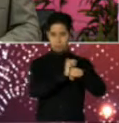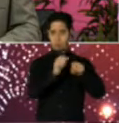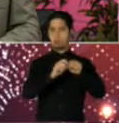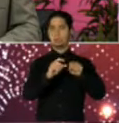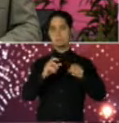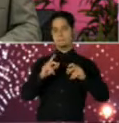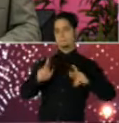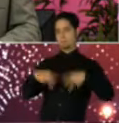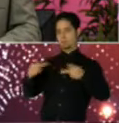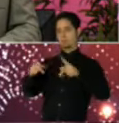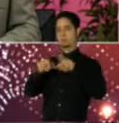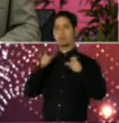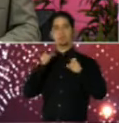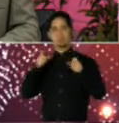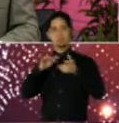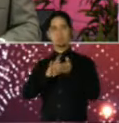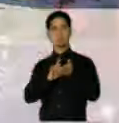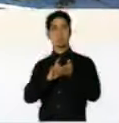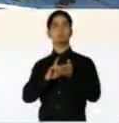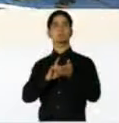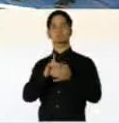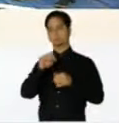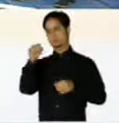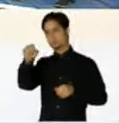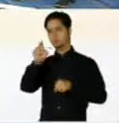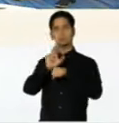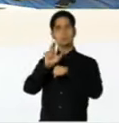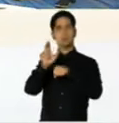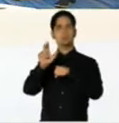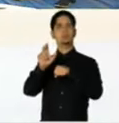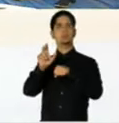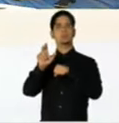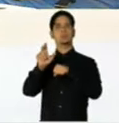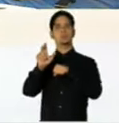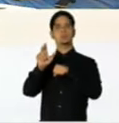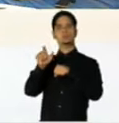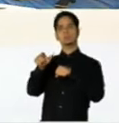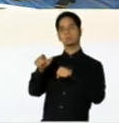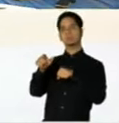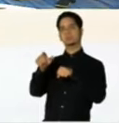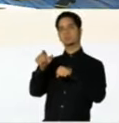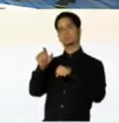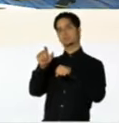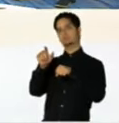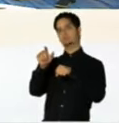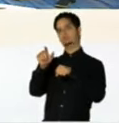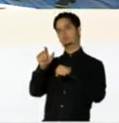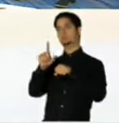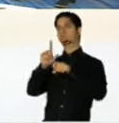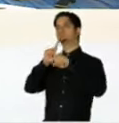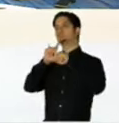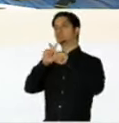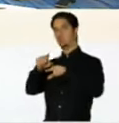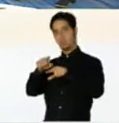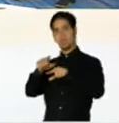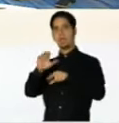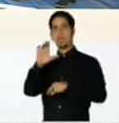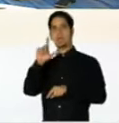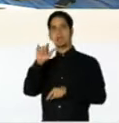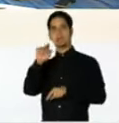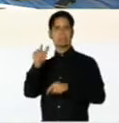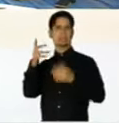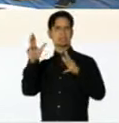manejo en los hospitales de Puerto Rico, sí se utilizaron lo que se llaman clinical pathways o instrucciones clínicas ya estandarizadas